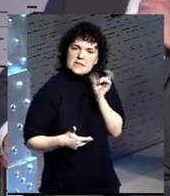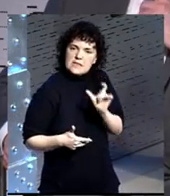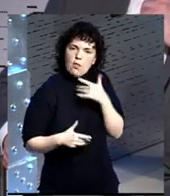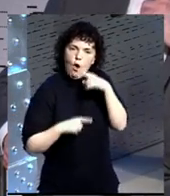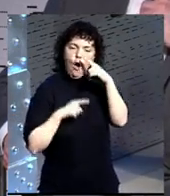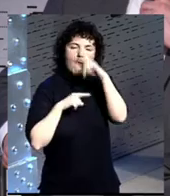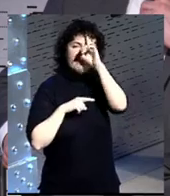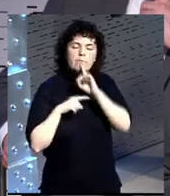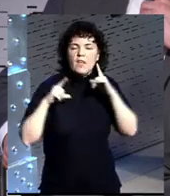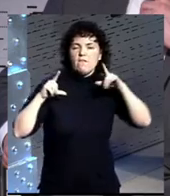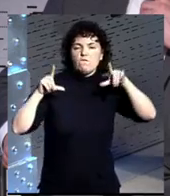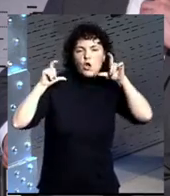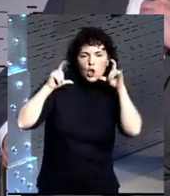fotos,